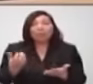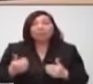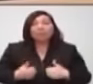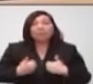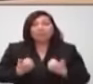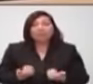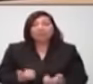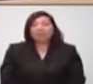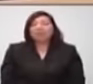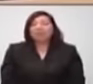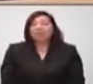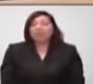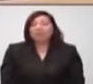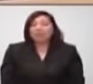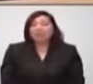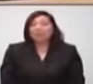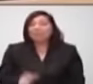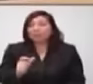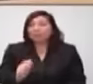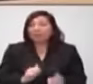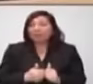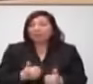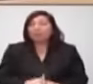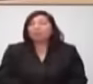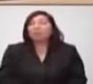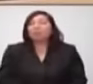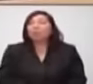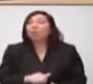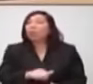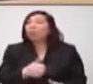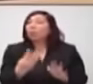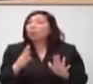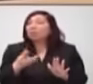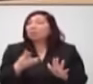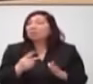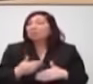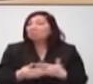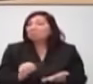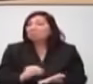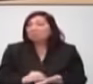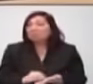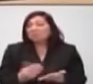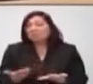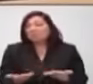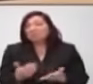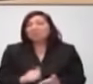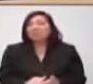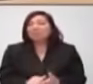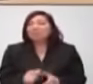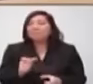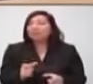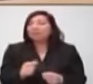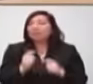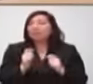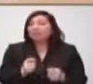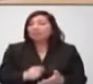hospedarse los deportistas, los 9.000 deportistas. Esto va a generar que va a haber mucha gente que le va a